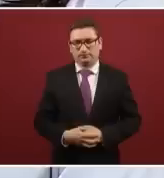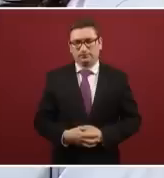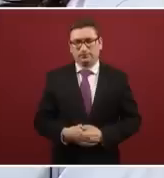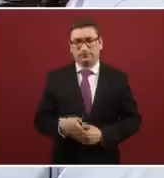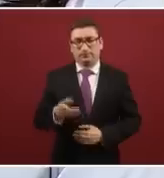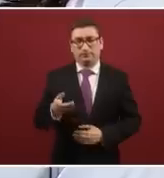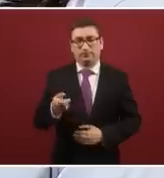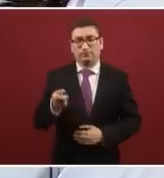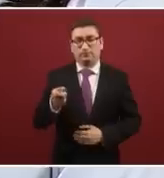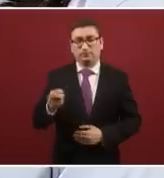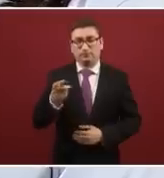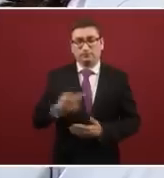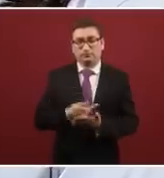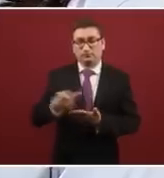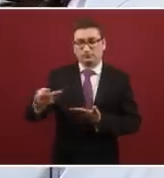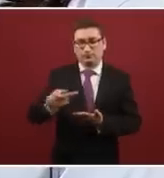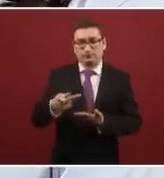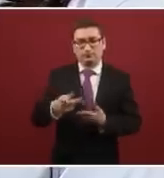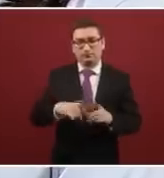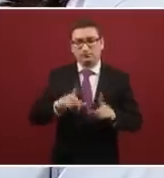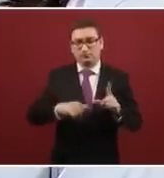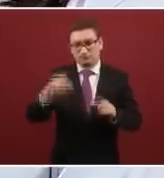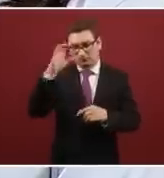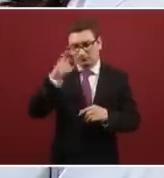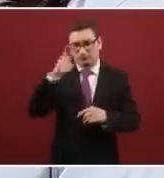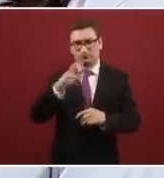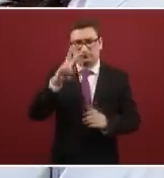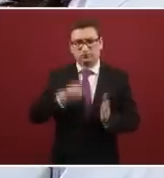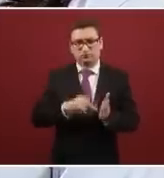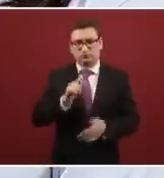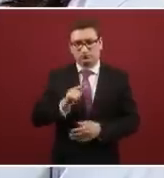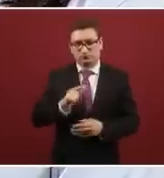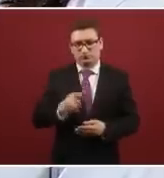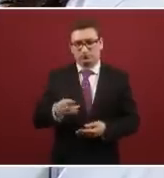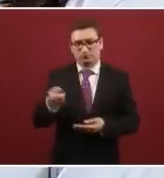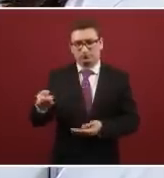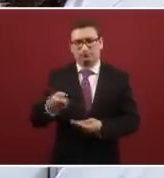Premio Nacional de Ciencias